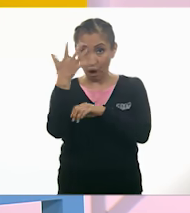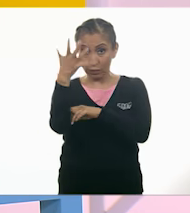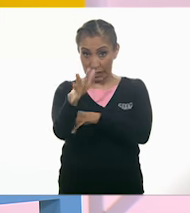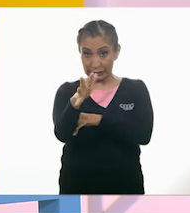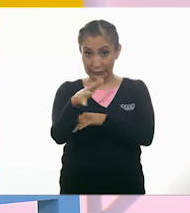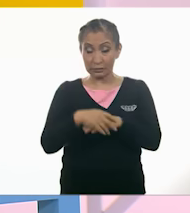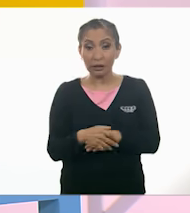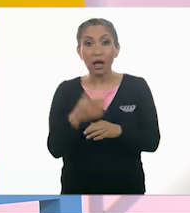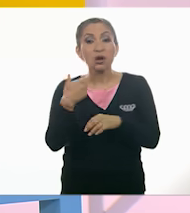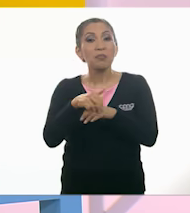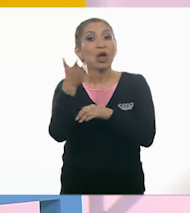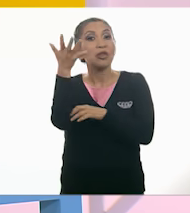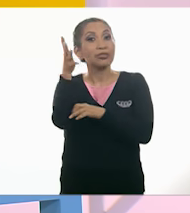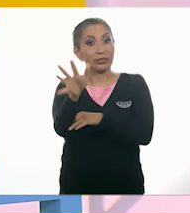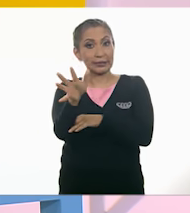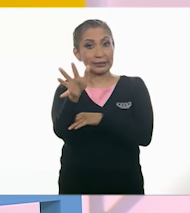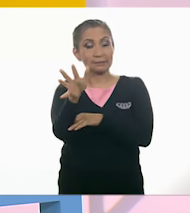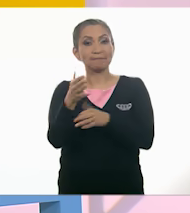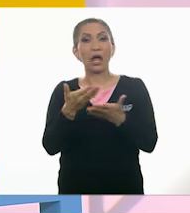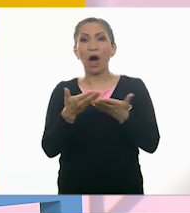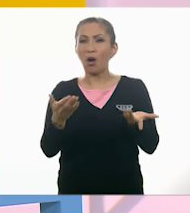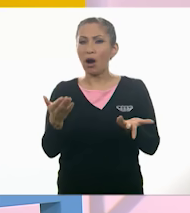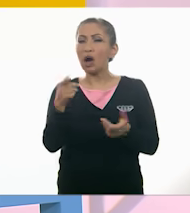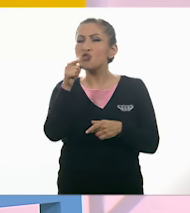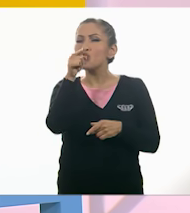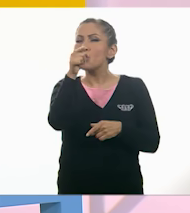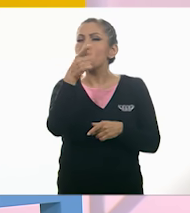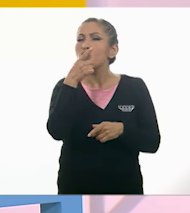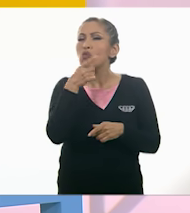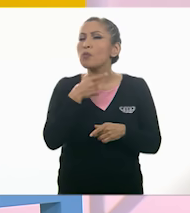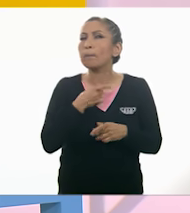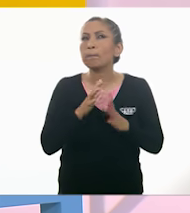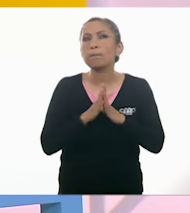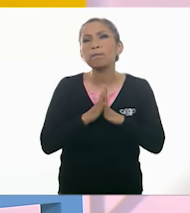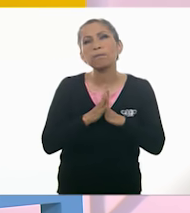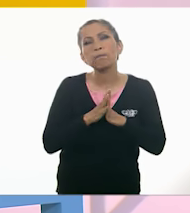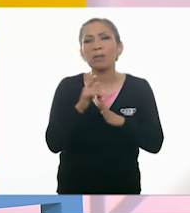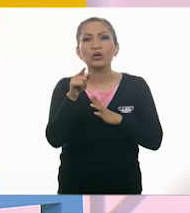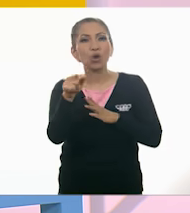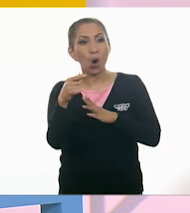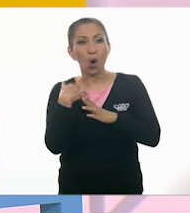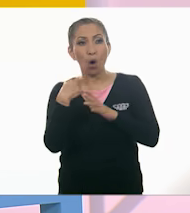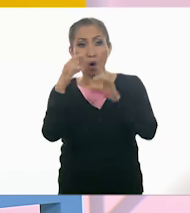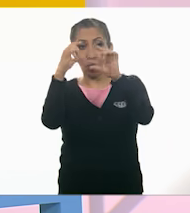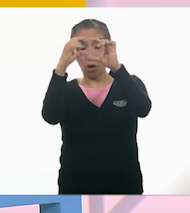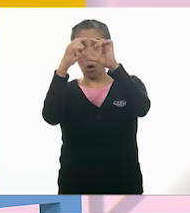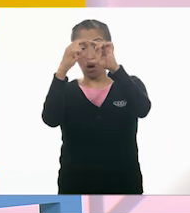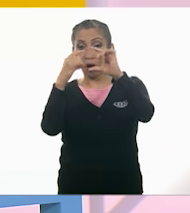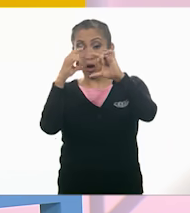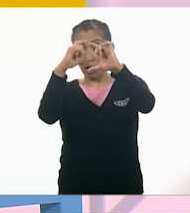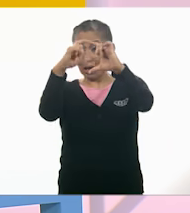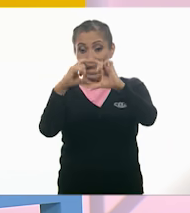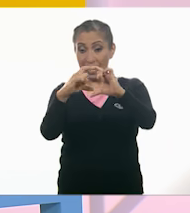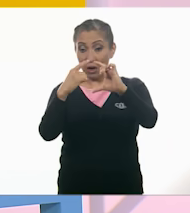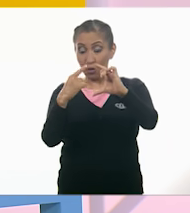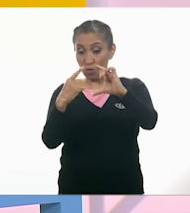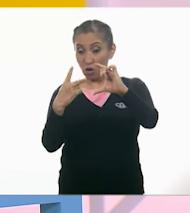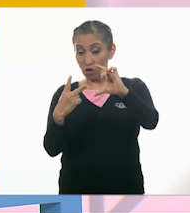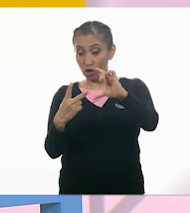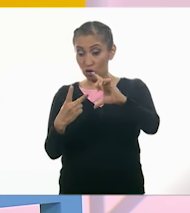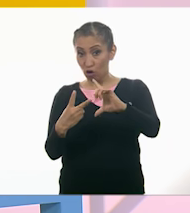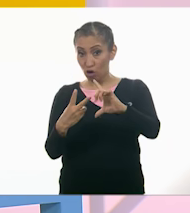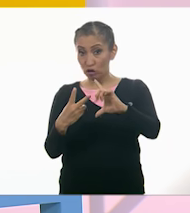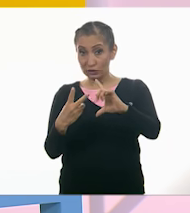Ok, es el número 10. Ahora quiero que tú me digas entonces si me voy a la casilla 1, 2,